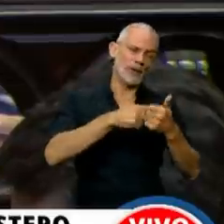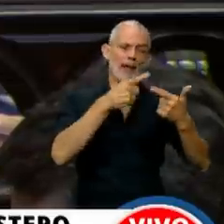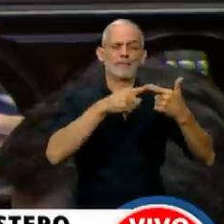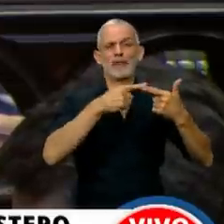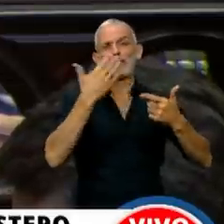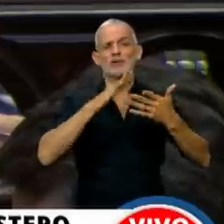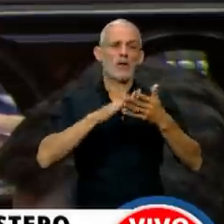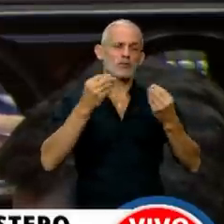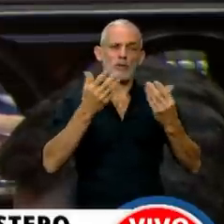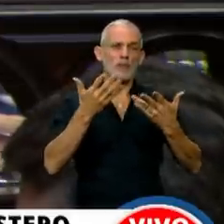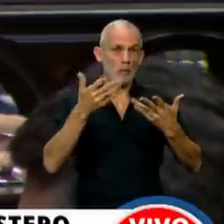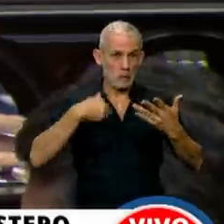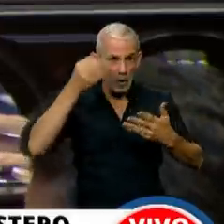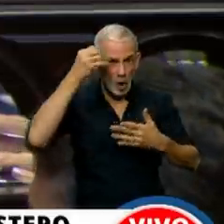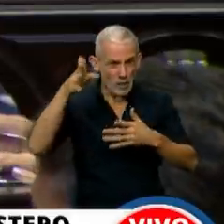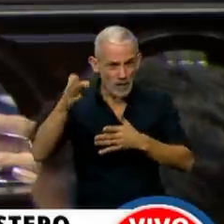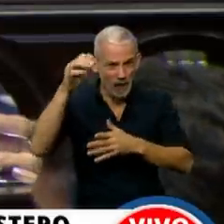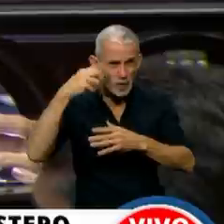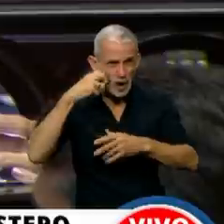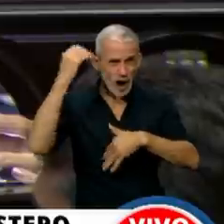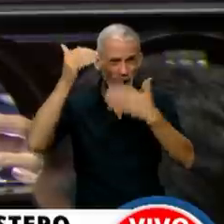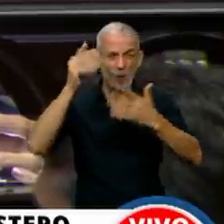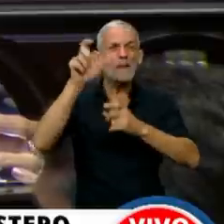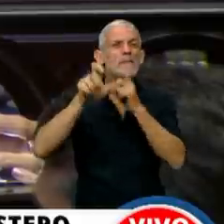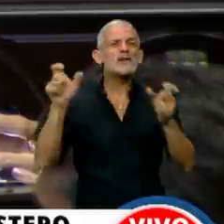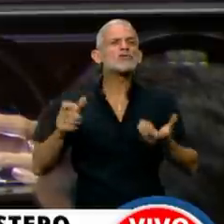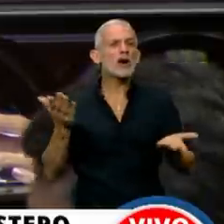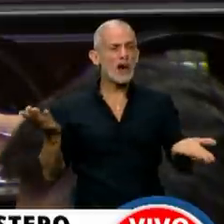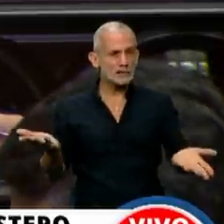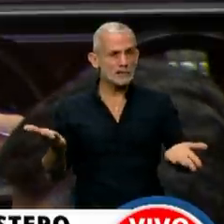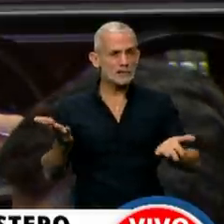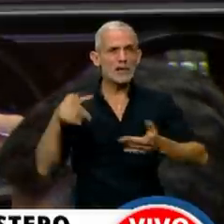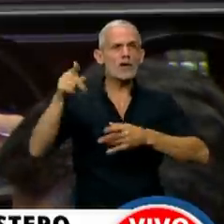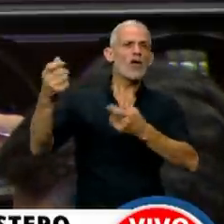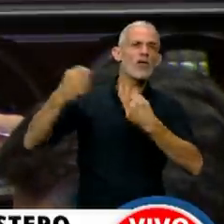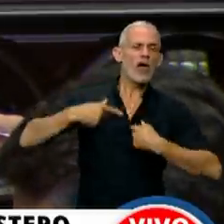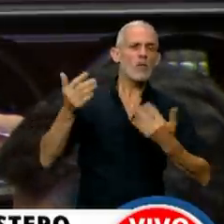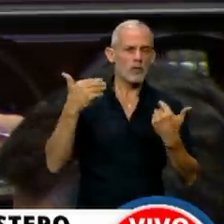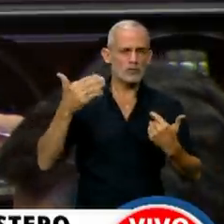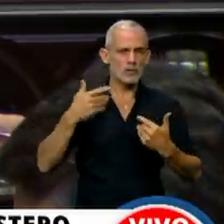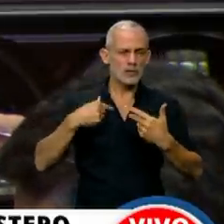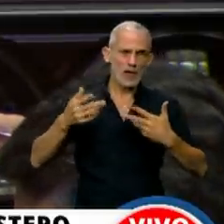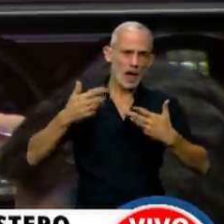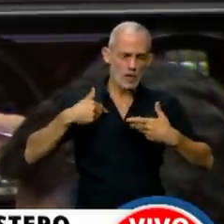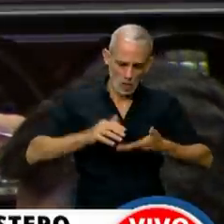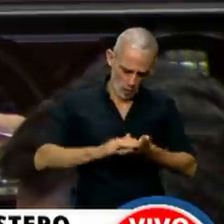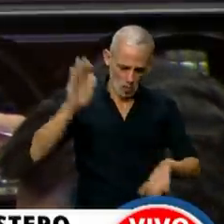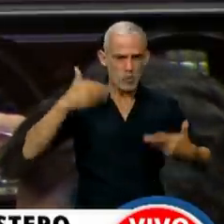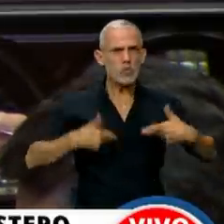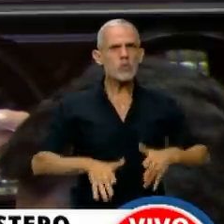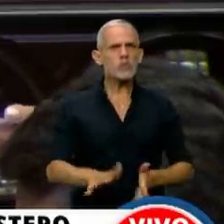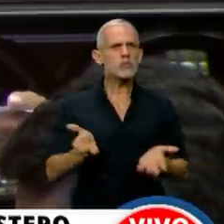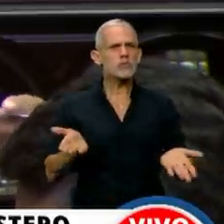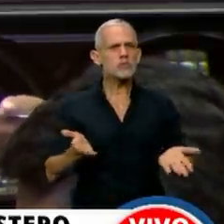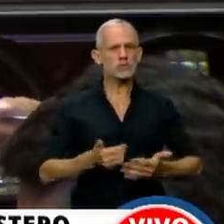y nos estamos olvidando de los seres humanos que nos han dado la posibilidad de ser en este momento